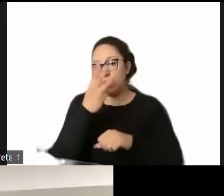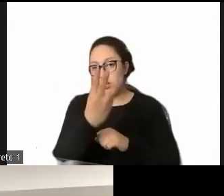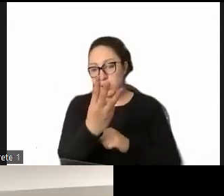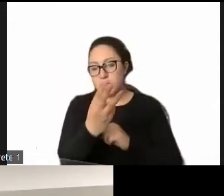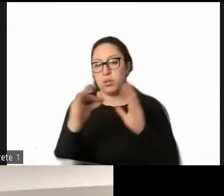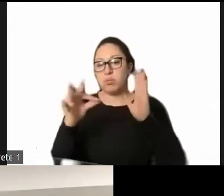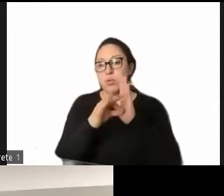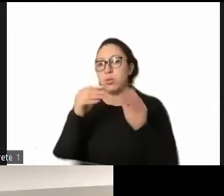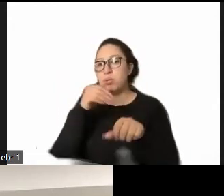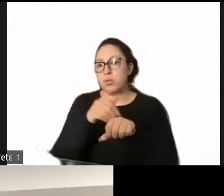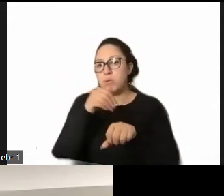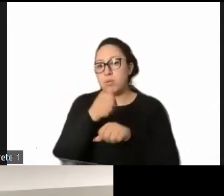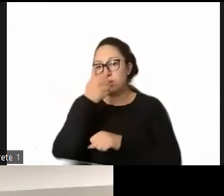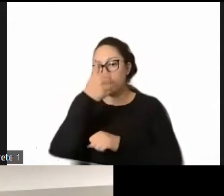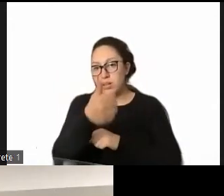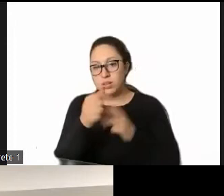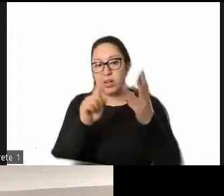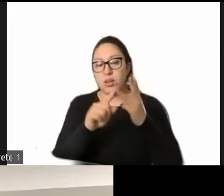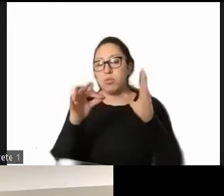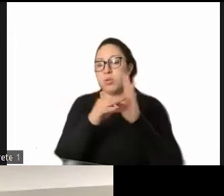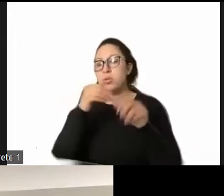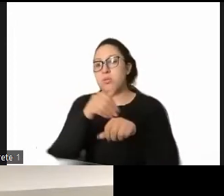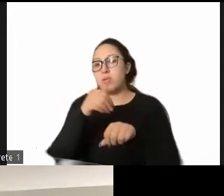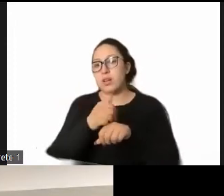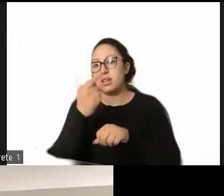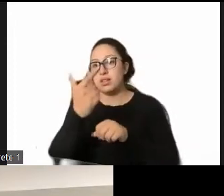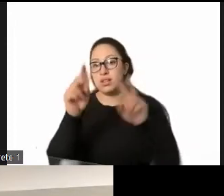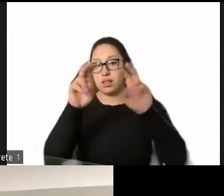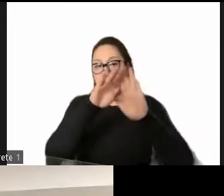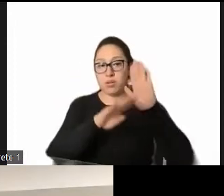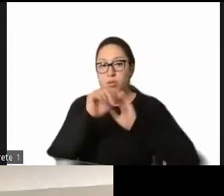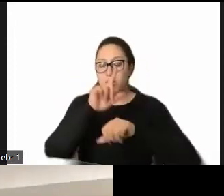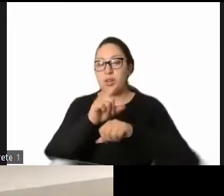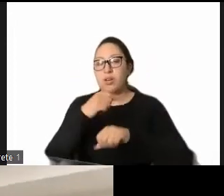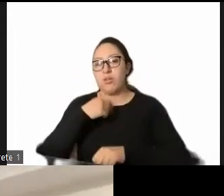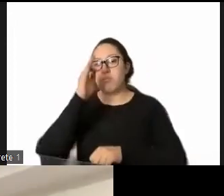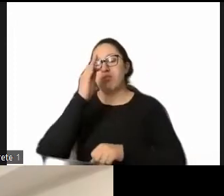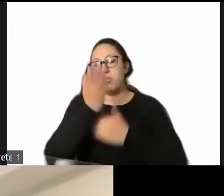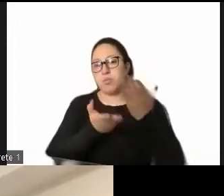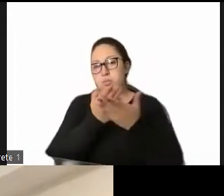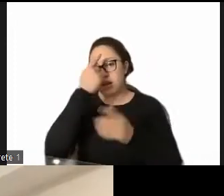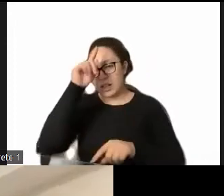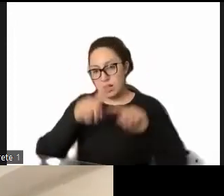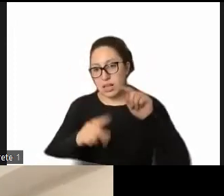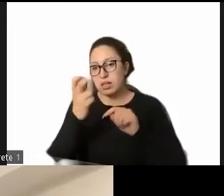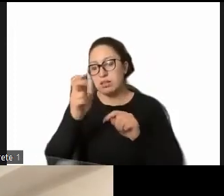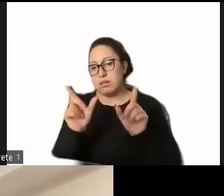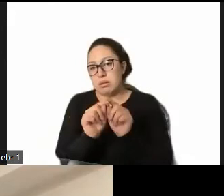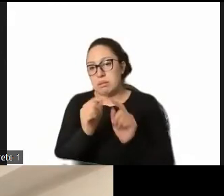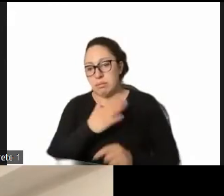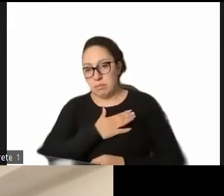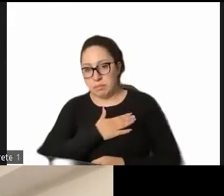el punto 6 y el punto 7 del orden del día. Sería cuanta mi propuesta,